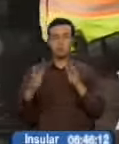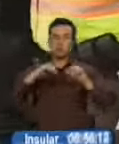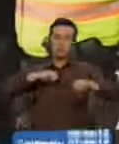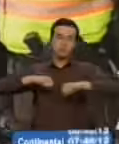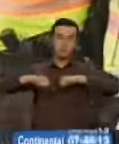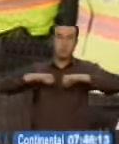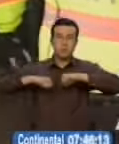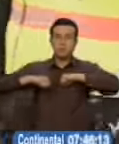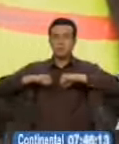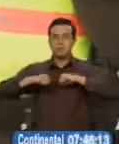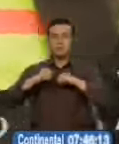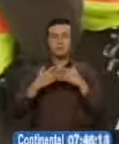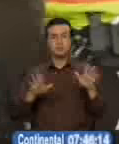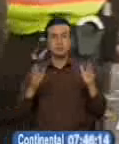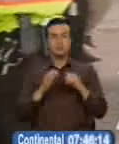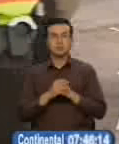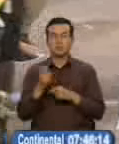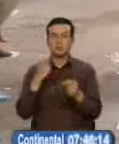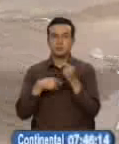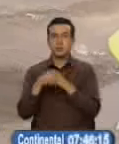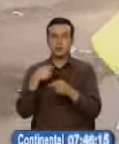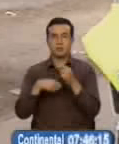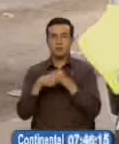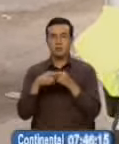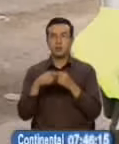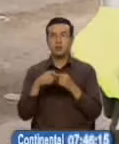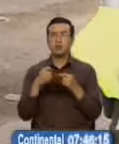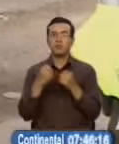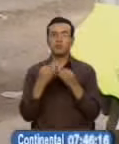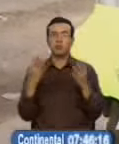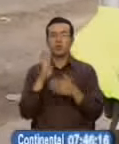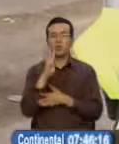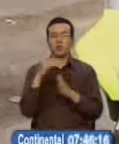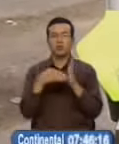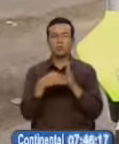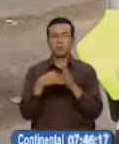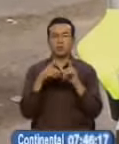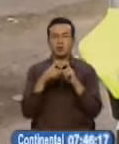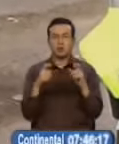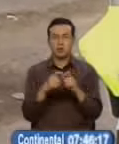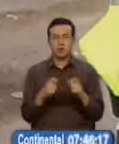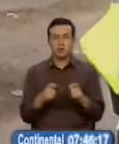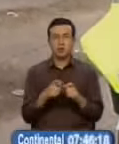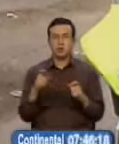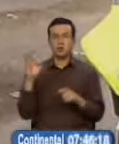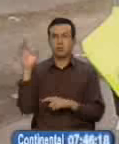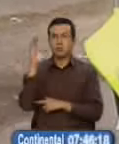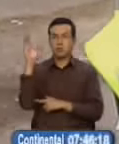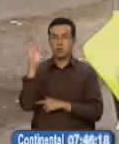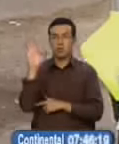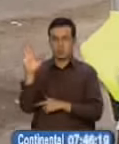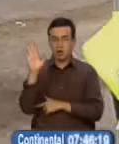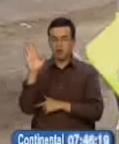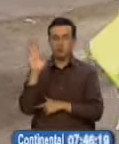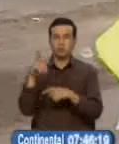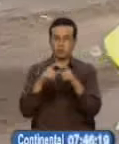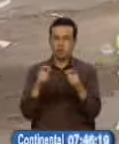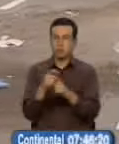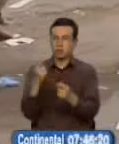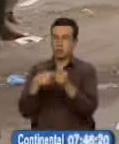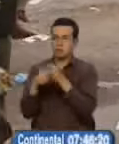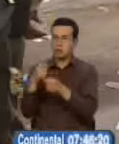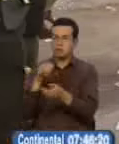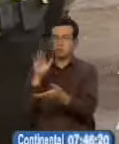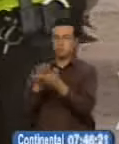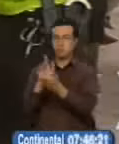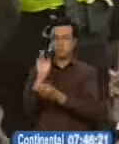operativo, se realizó la venta, la entrega de 4.000 entradas a todos los hinchas del equipo visitante que llegaron